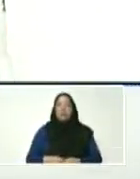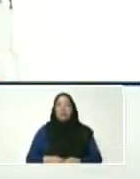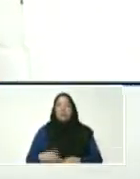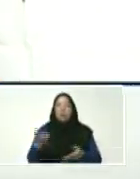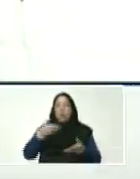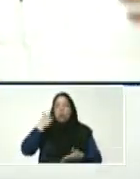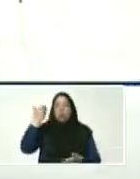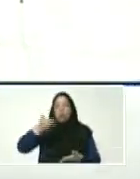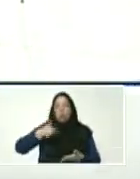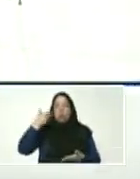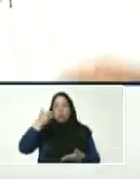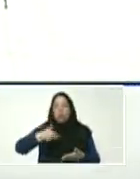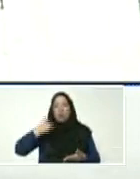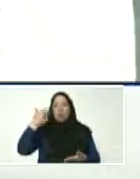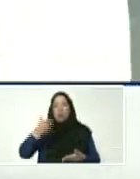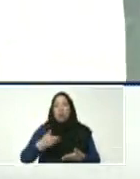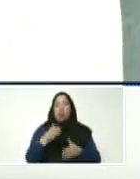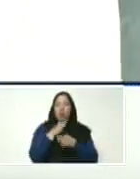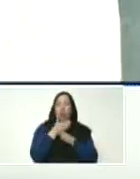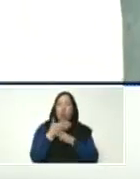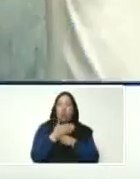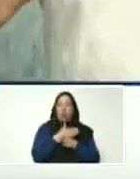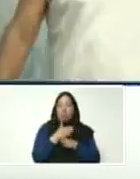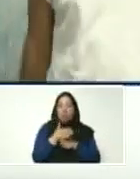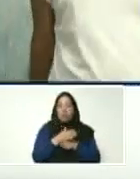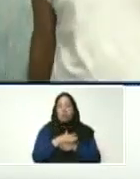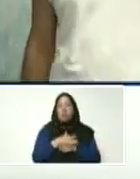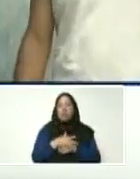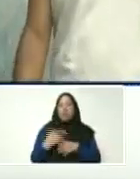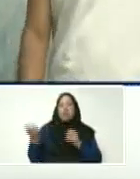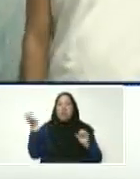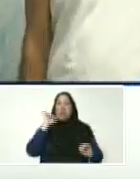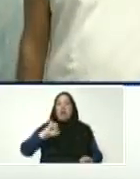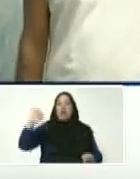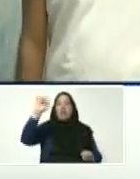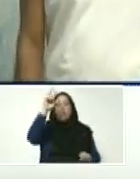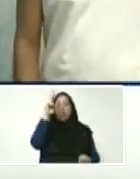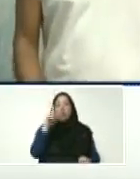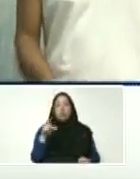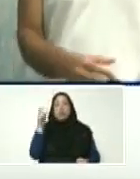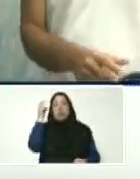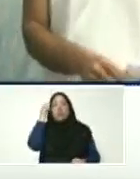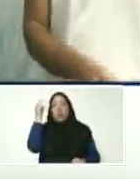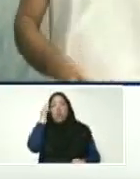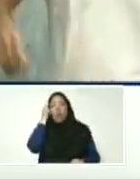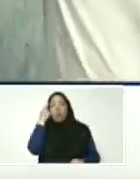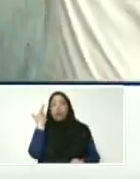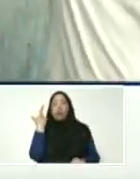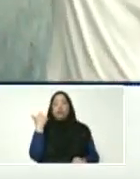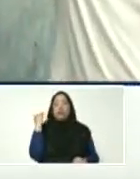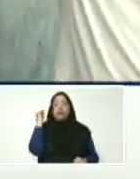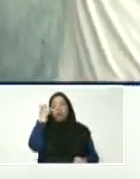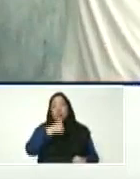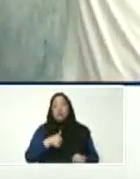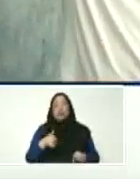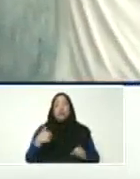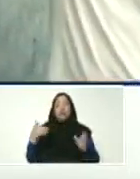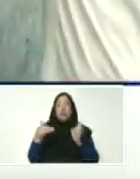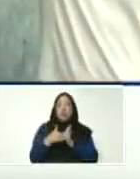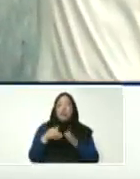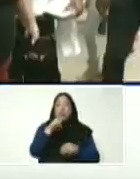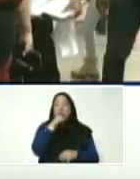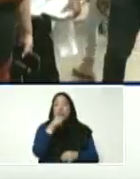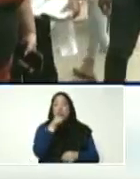sopa, del que comparte la batalla diaria, la resistencia dura que nos ha